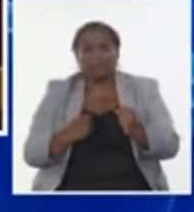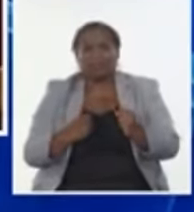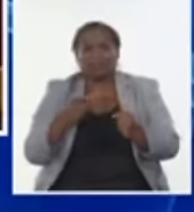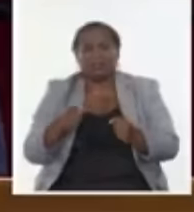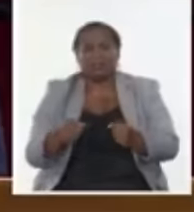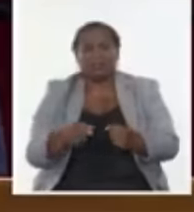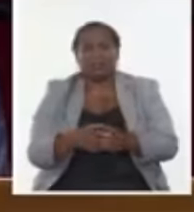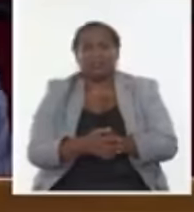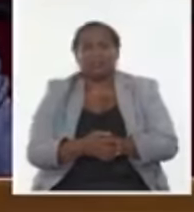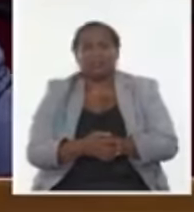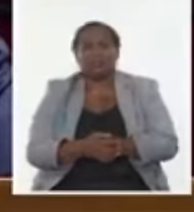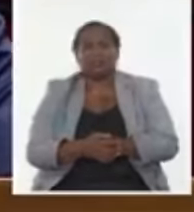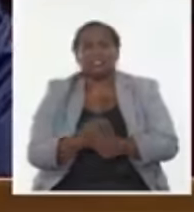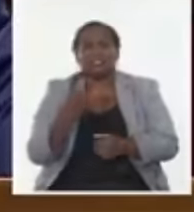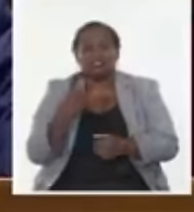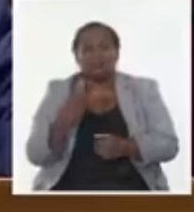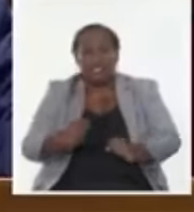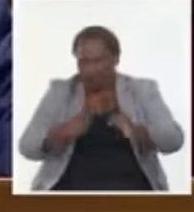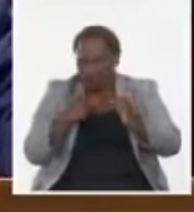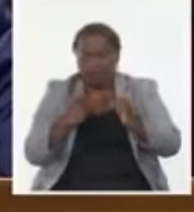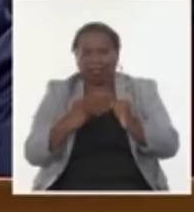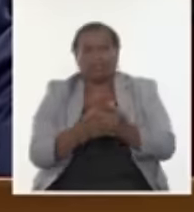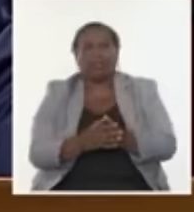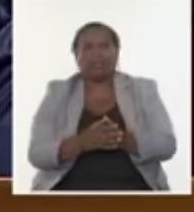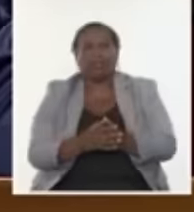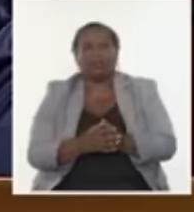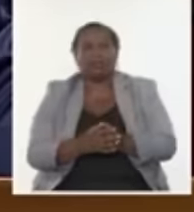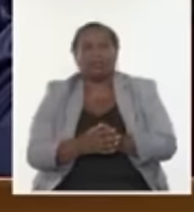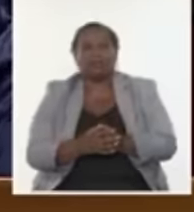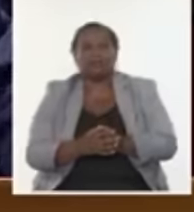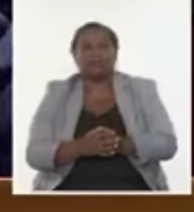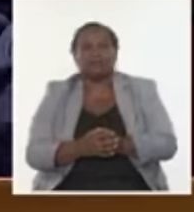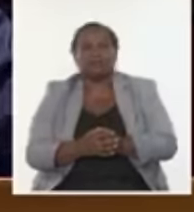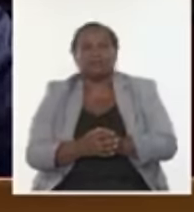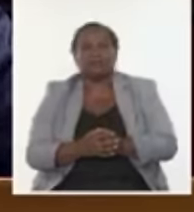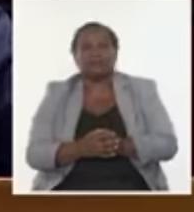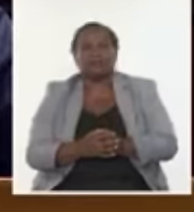manifestaciones negativas. Hace falta mano dura, como expresamos también.